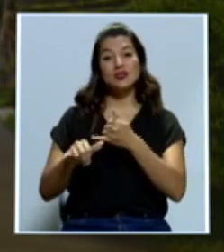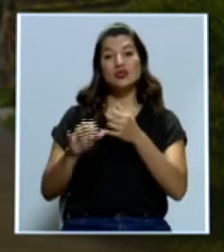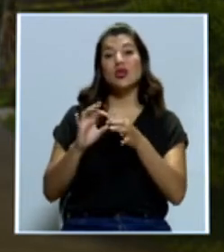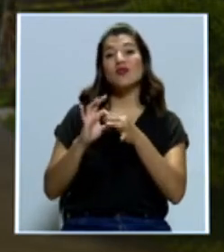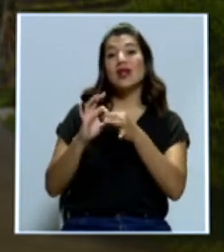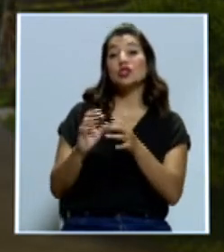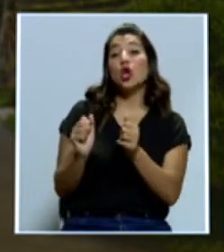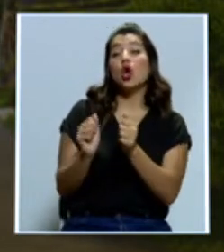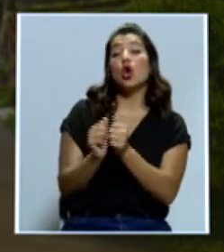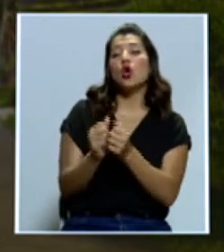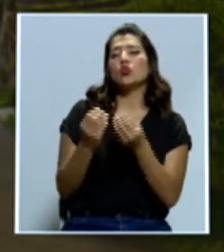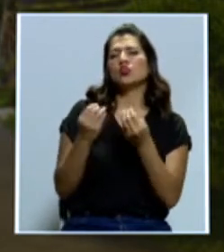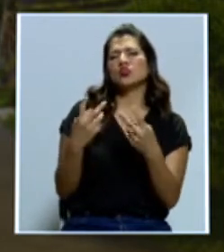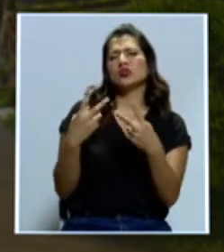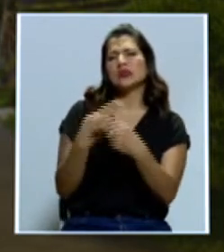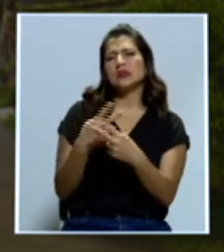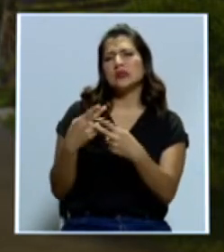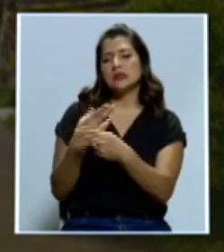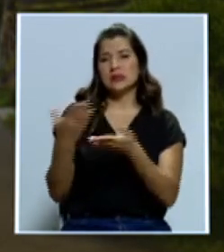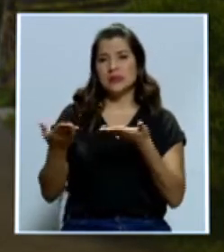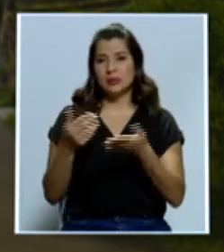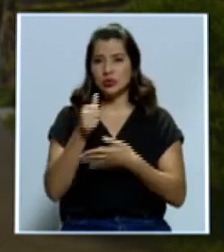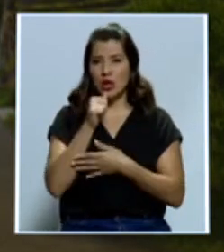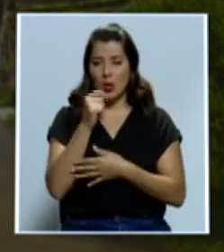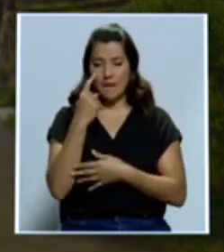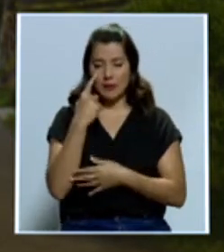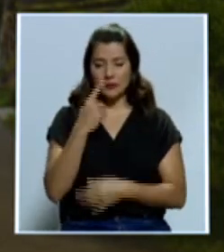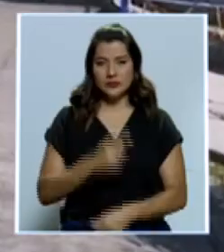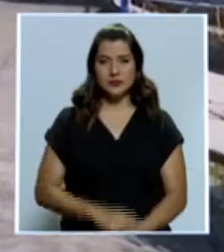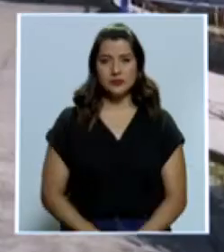de cortes constantes en el servicio. Veamos.